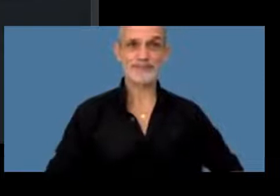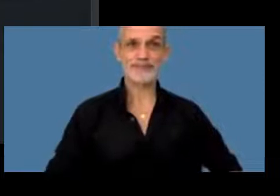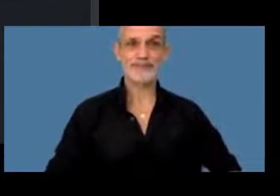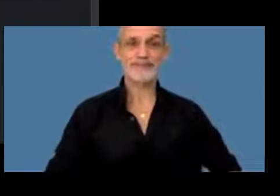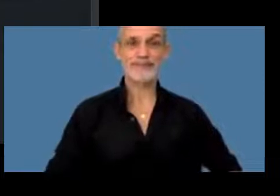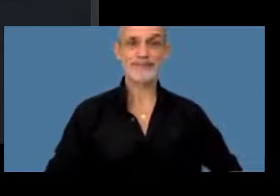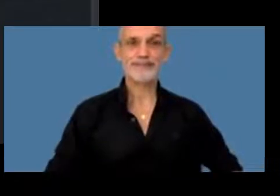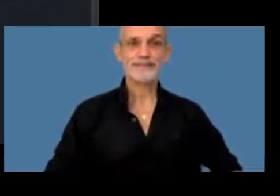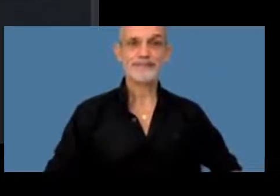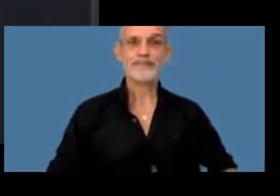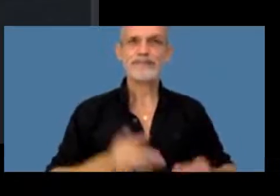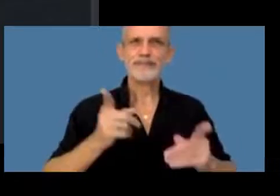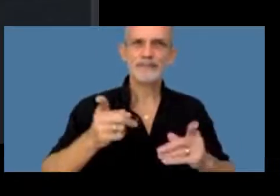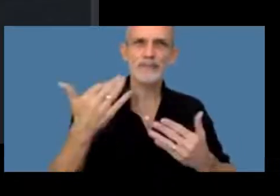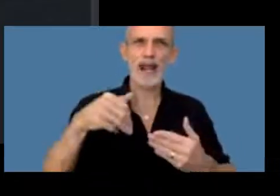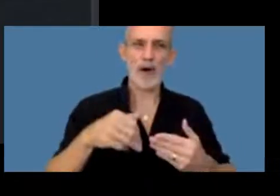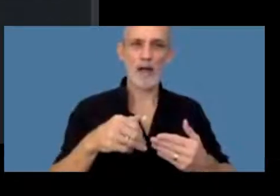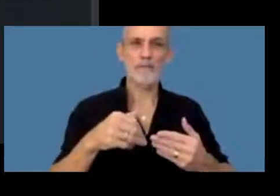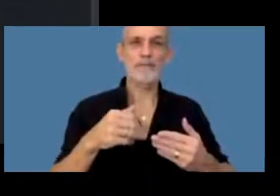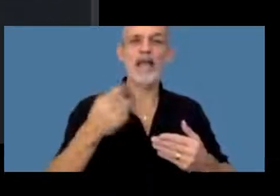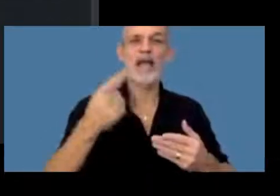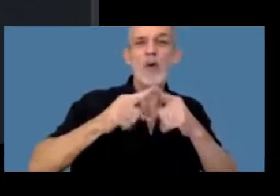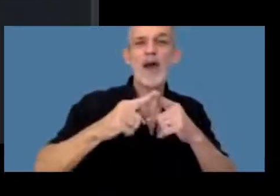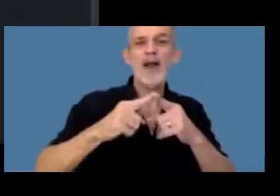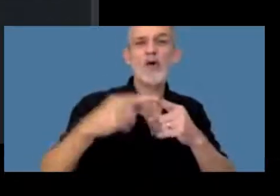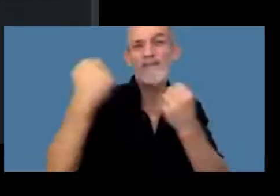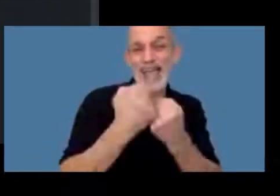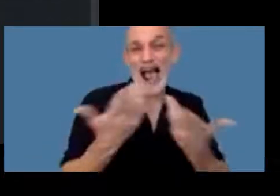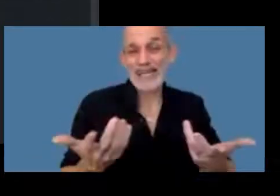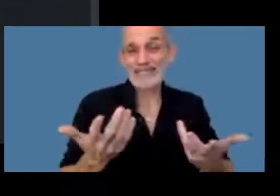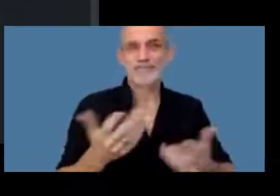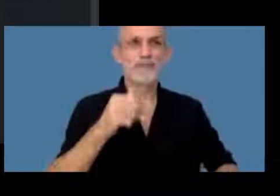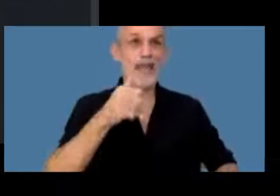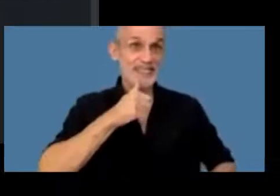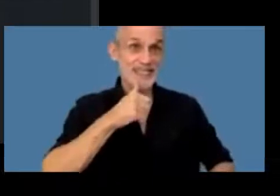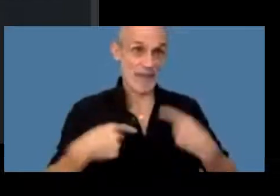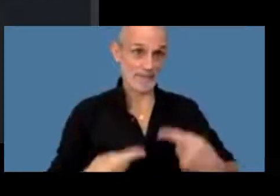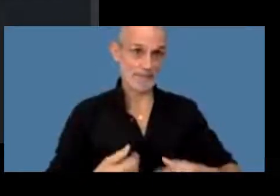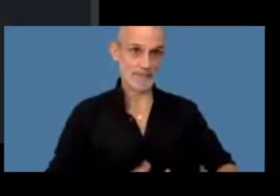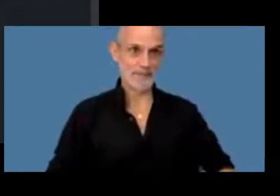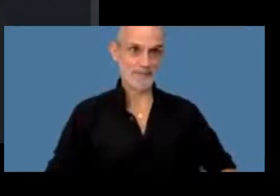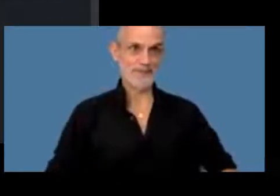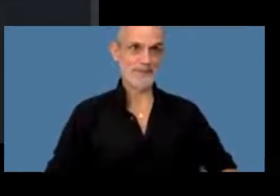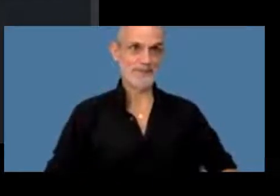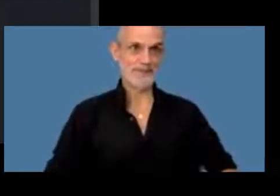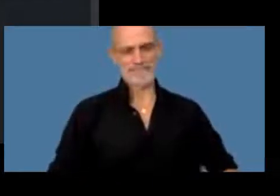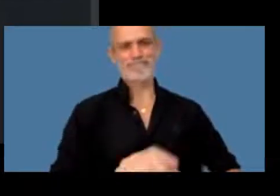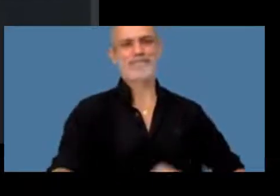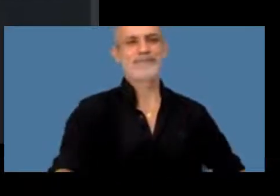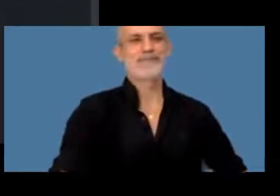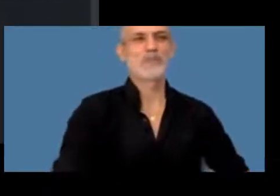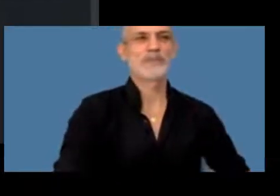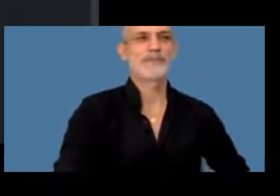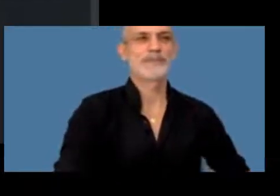Vamos a los pactos fiscales. Fíjense que estamos haciendo pactos fiscales como hubo un pacto federal en el año